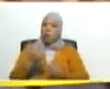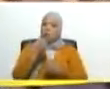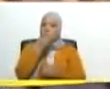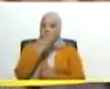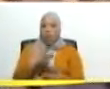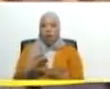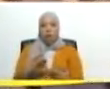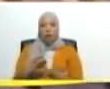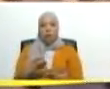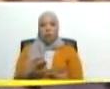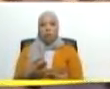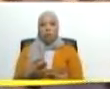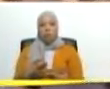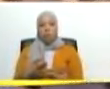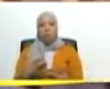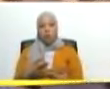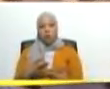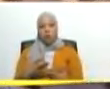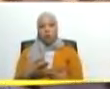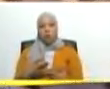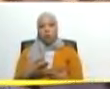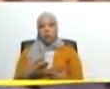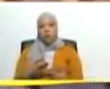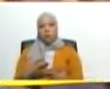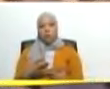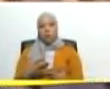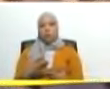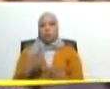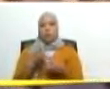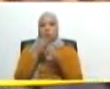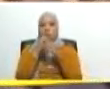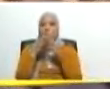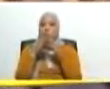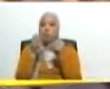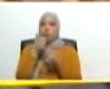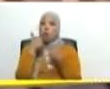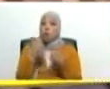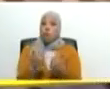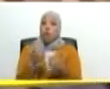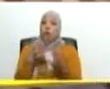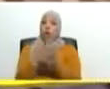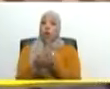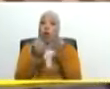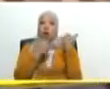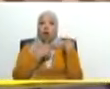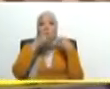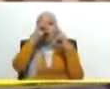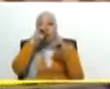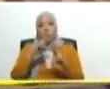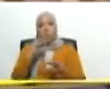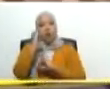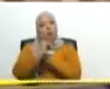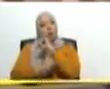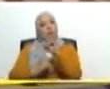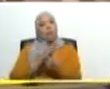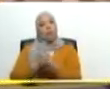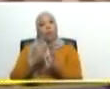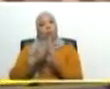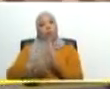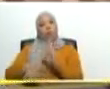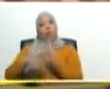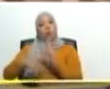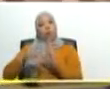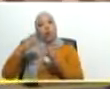maravillosos, por las buenas. Por las buenas todas, en base al respeto al derecho internacional, a los